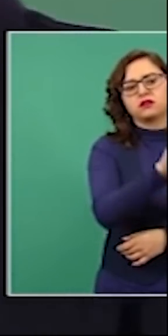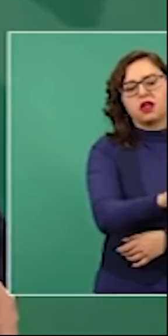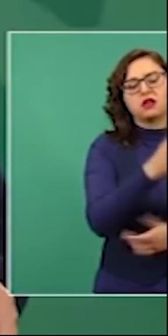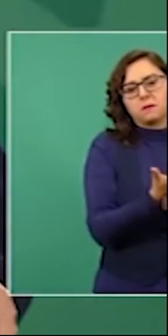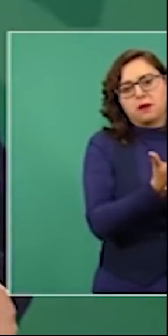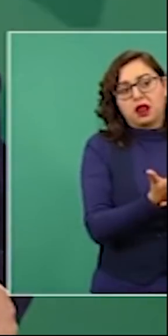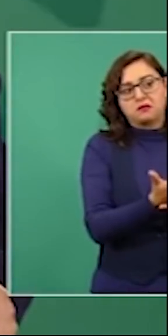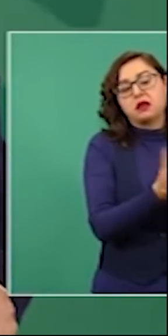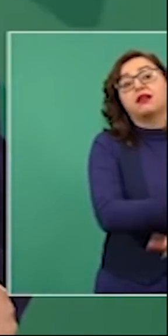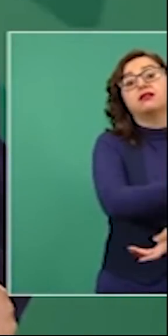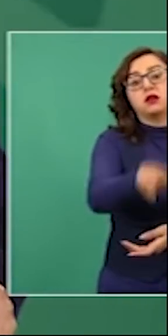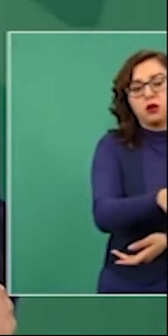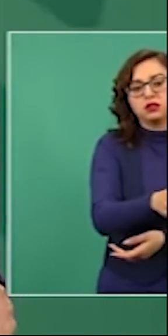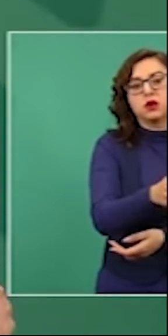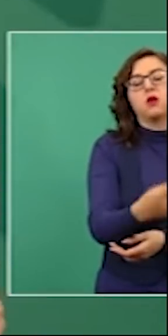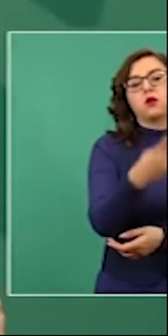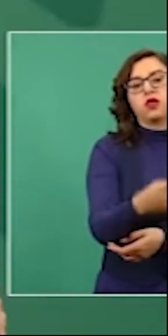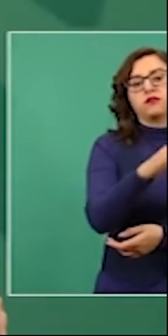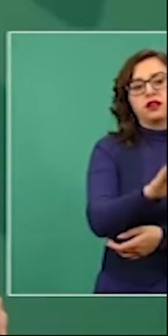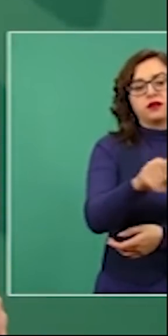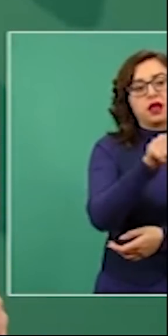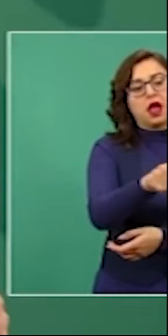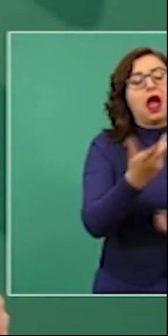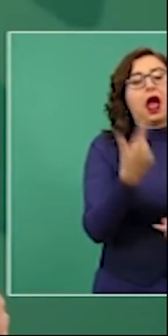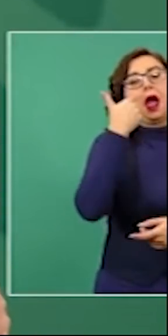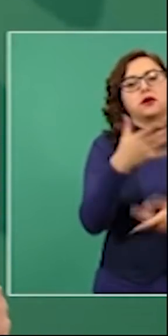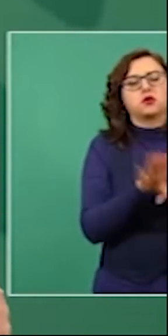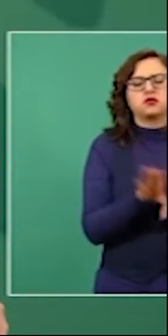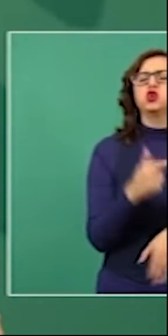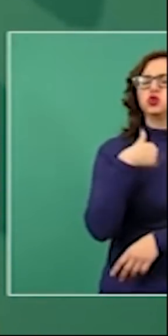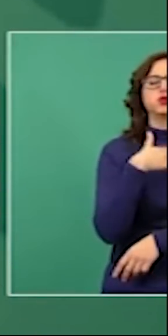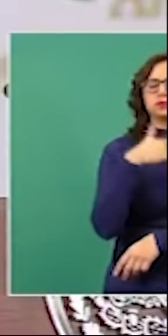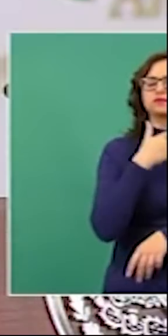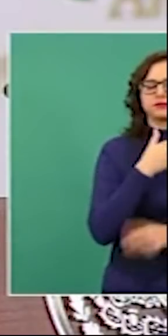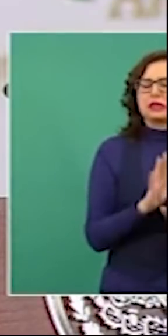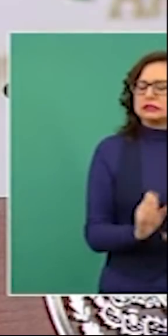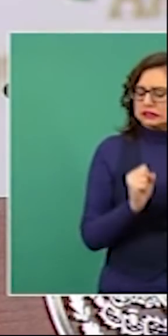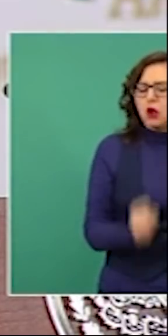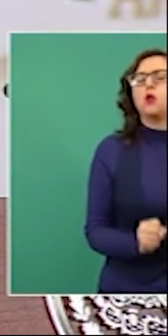que van a llevar a cabo la consulta, va a haber